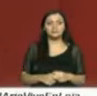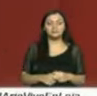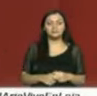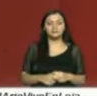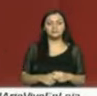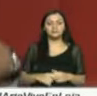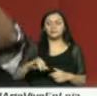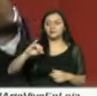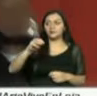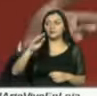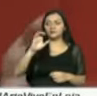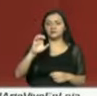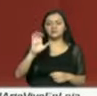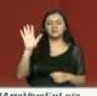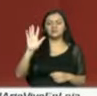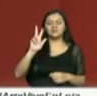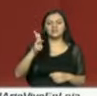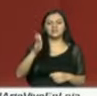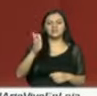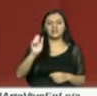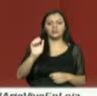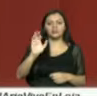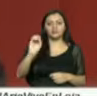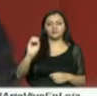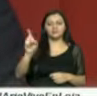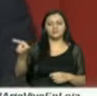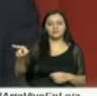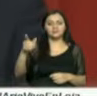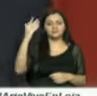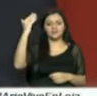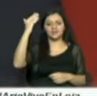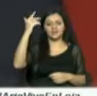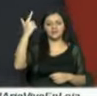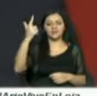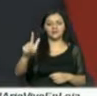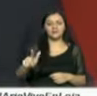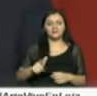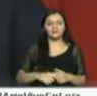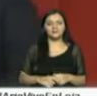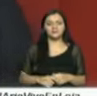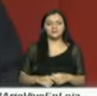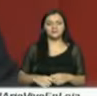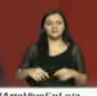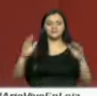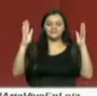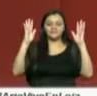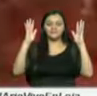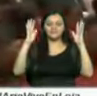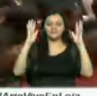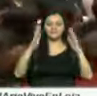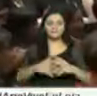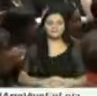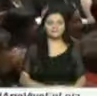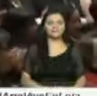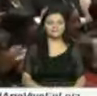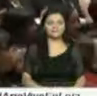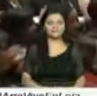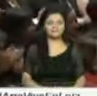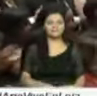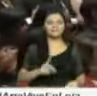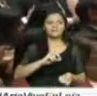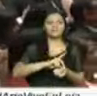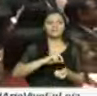si es José Castillo, si es que José Chato Castillo, alcalde de Loja. Al doctor Carlos